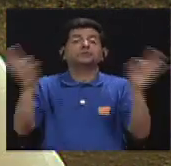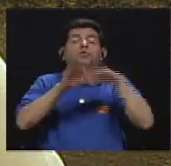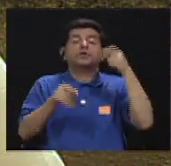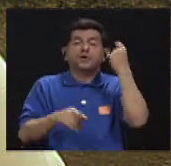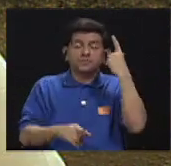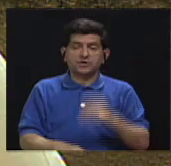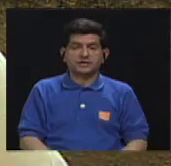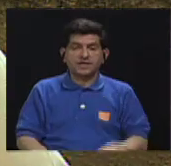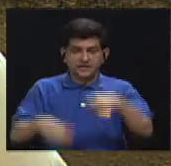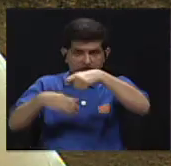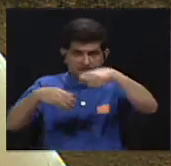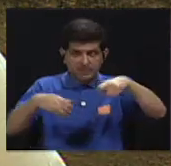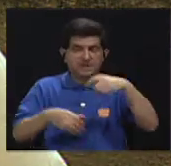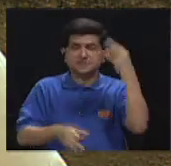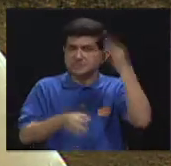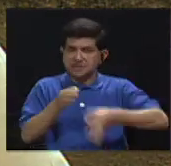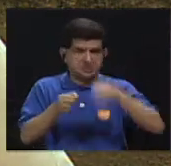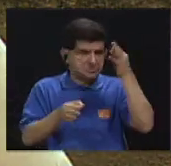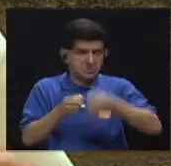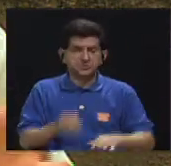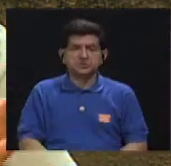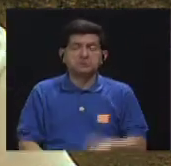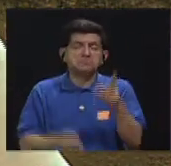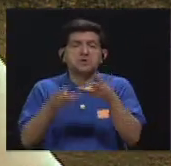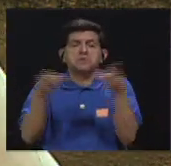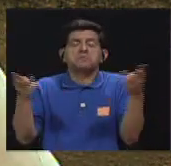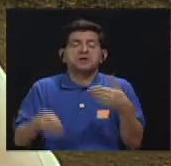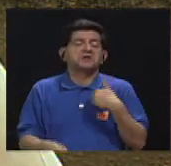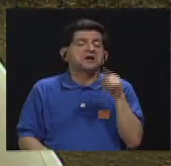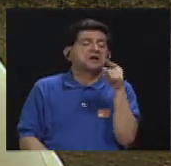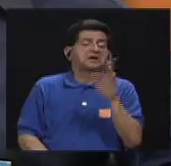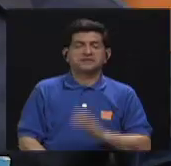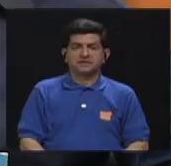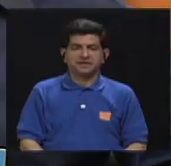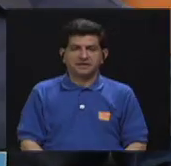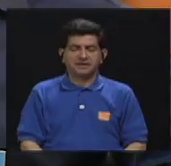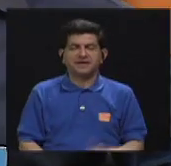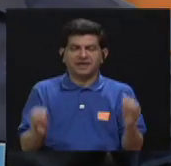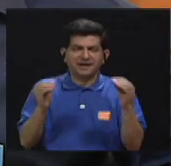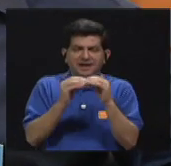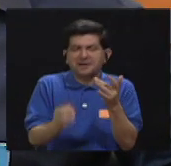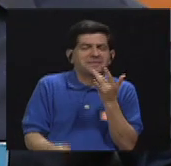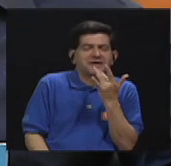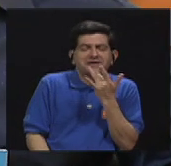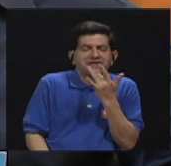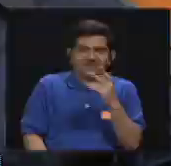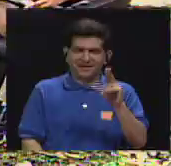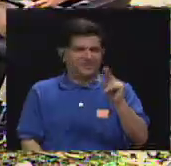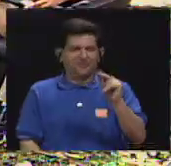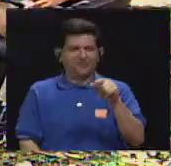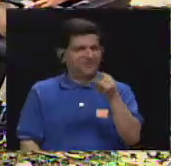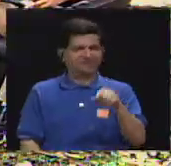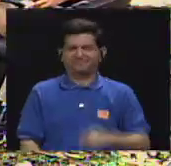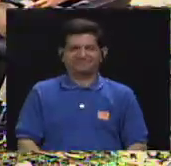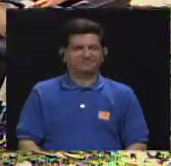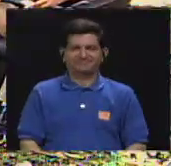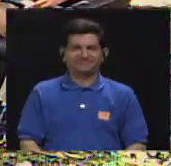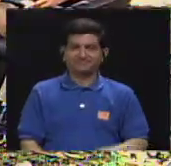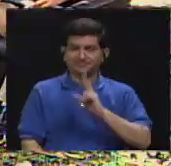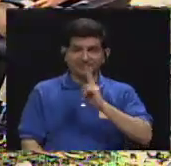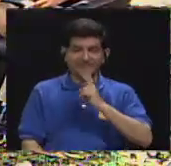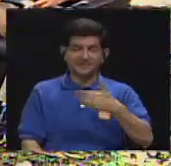que la pasta dental no es simplemente un material que tenemos ahí. La que sabe más rica. Exacto, no es la que sabe más rico. Sino que en